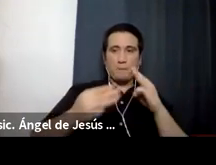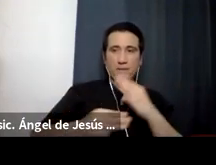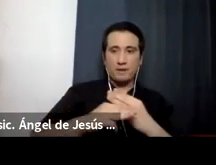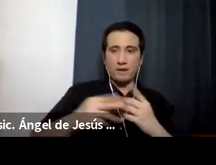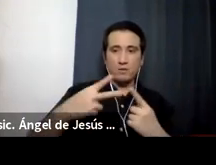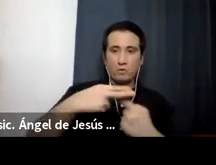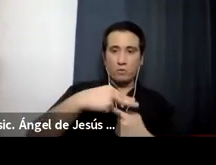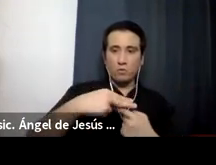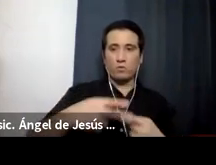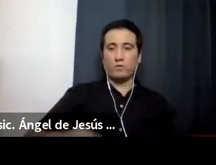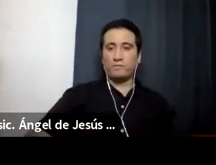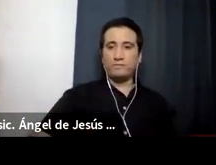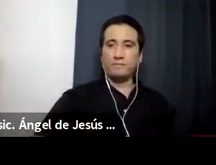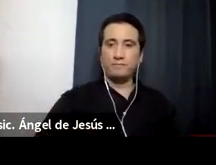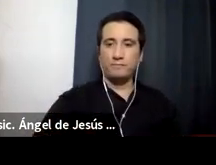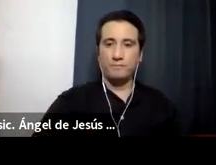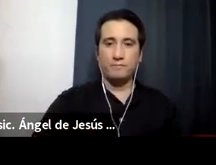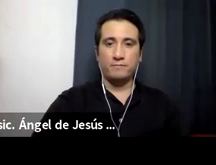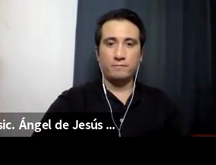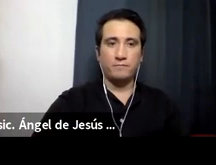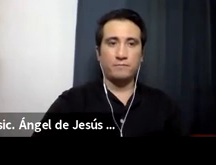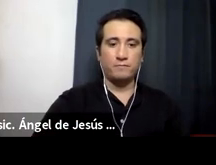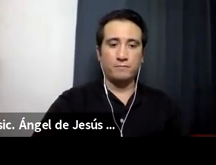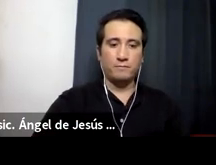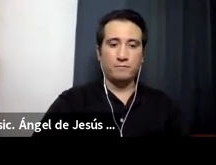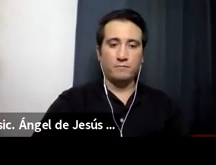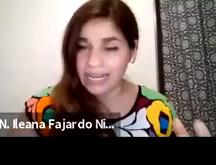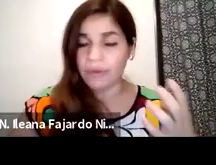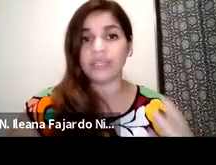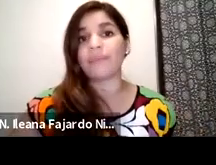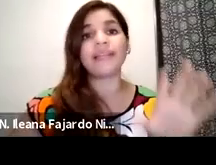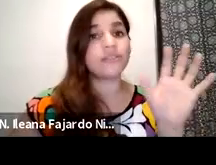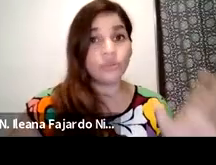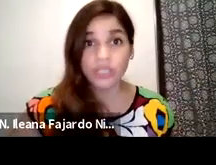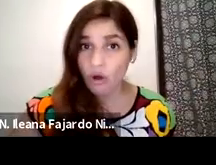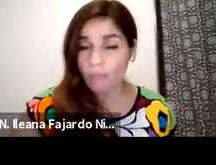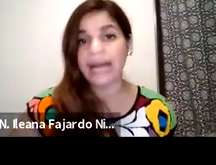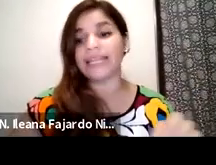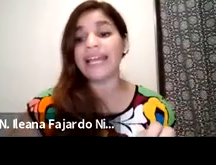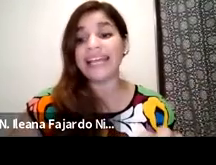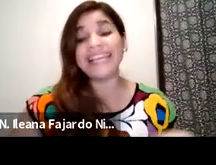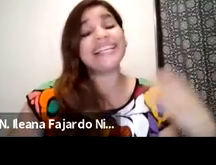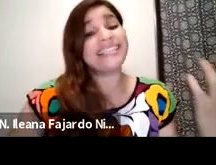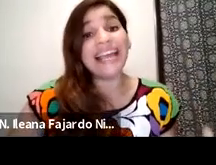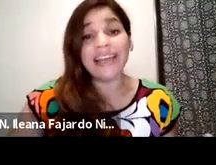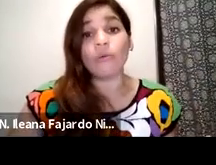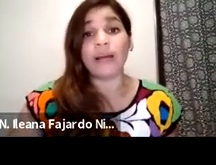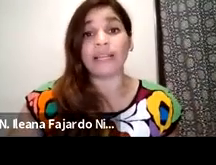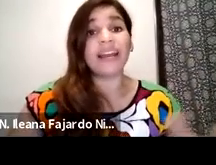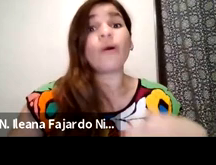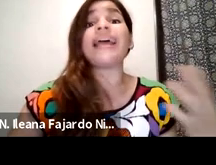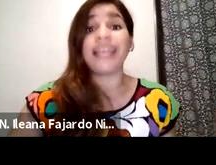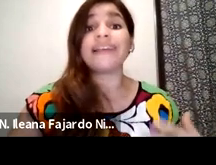corto, me limo las uñas es únicamente para mí o para la persona que vive con diabetes, no se comparte y si hay